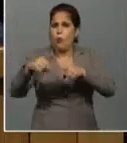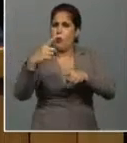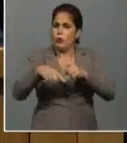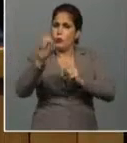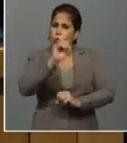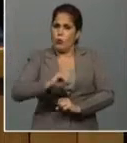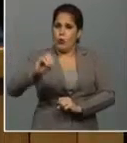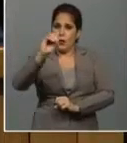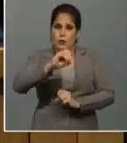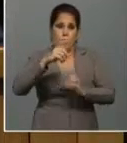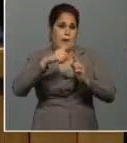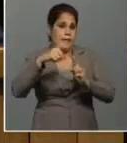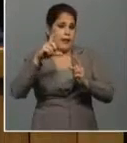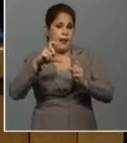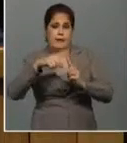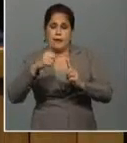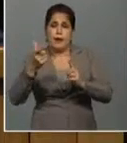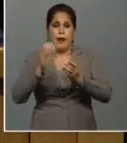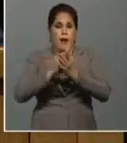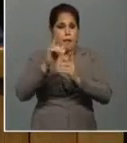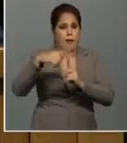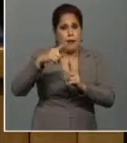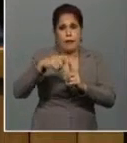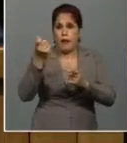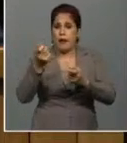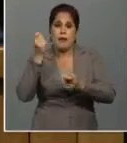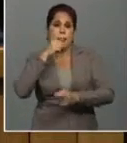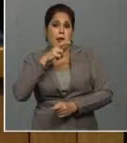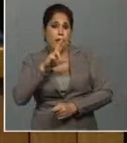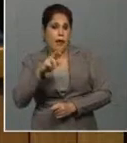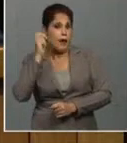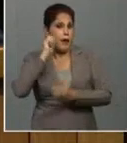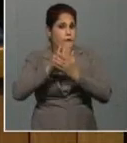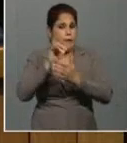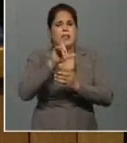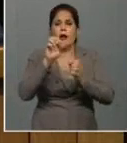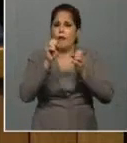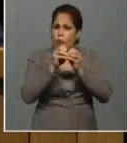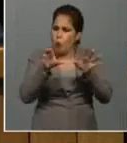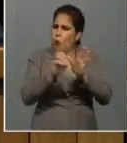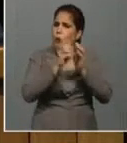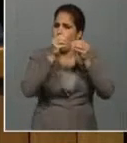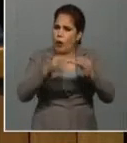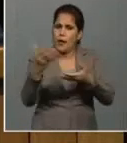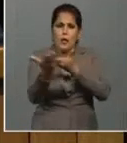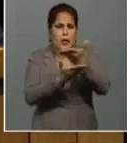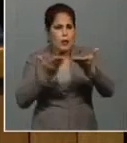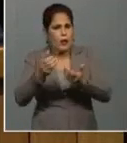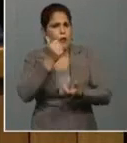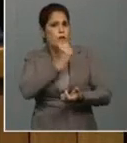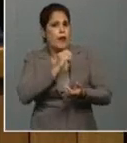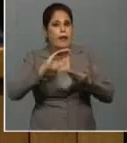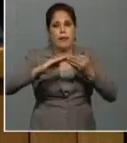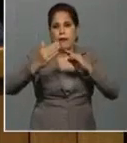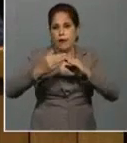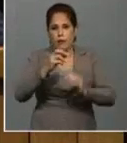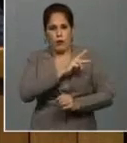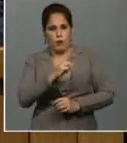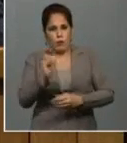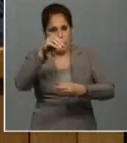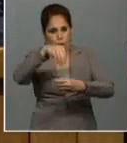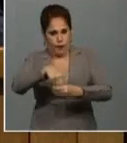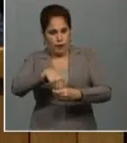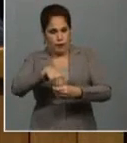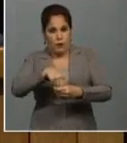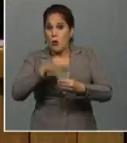organizaciones de masas y la sociedad civil debe ser convocante facilitador del intercambio y del debate revolucionario